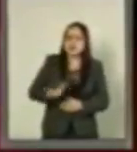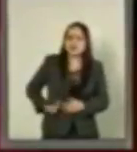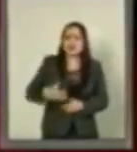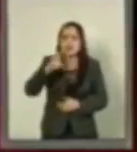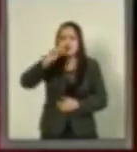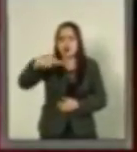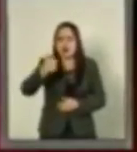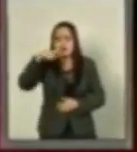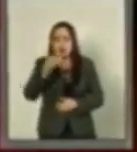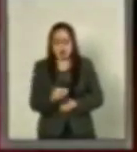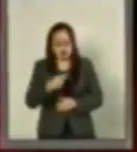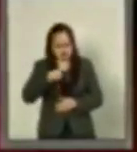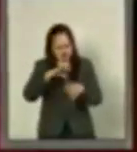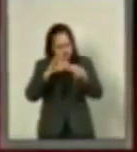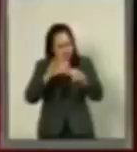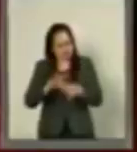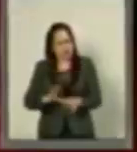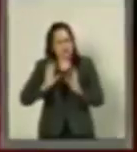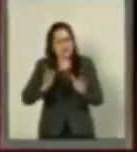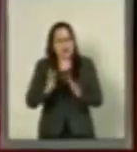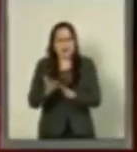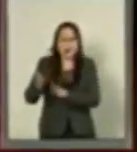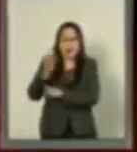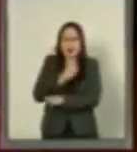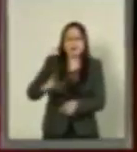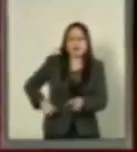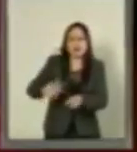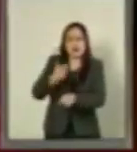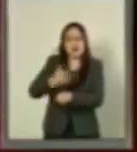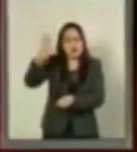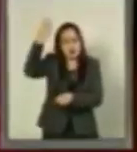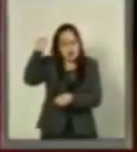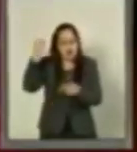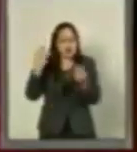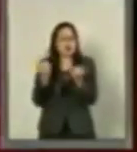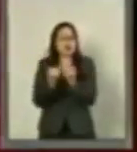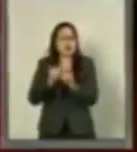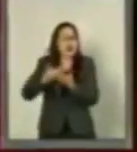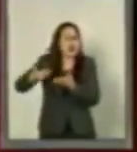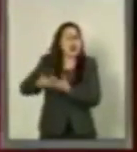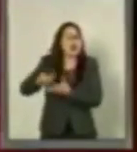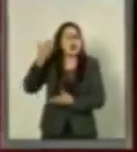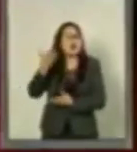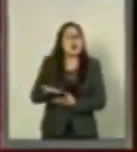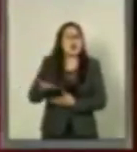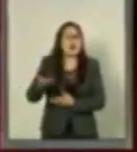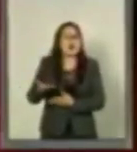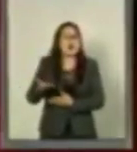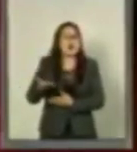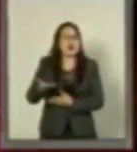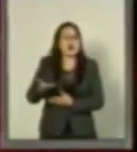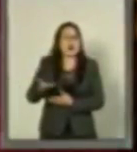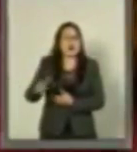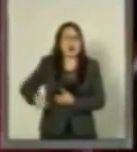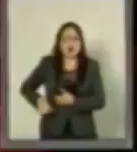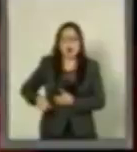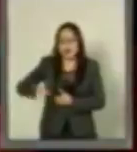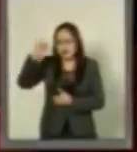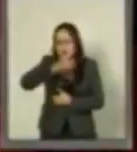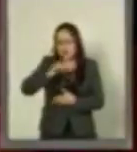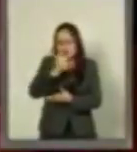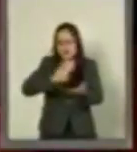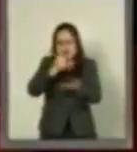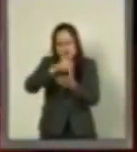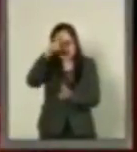CONAGO desde antes de que estuviera el gobernador de Morelos y ahora que estaba el jefe de gobierno de la